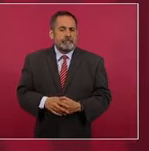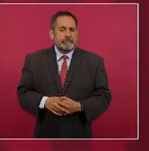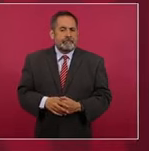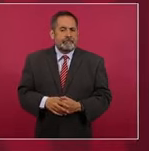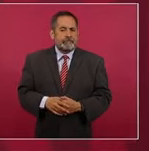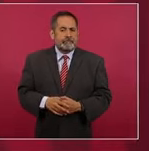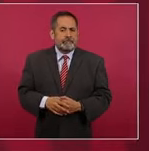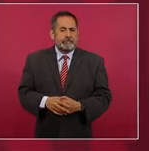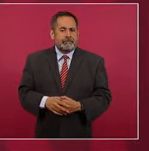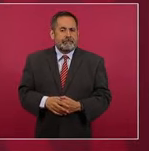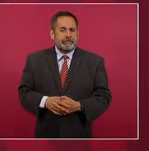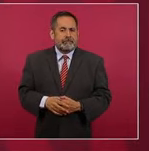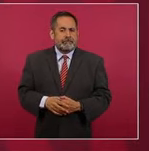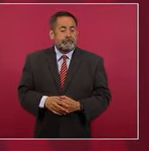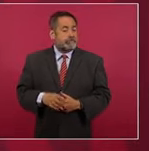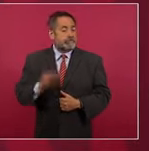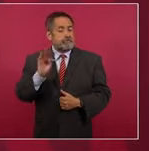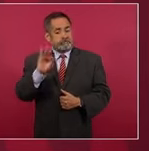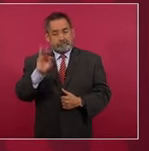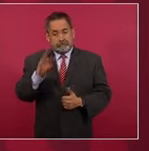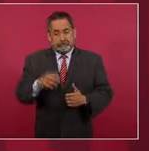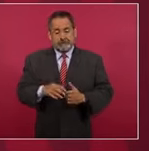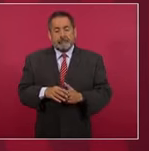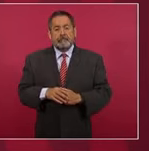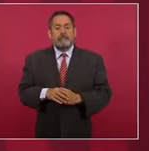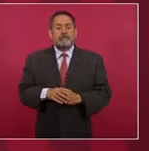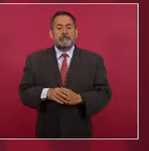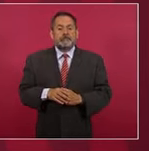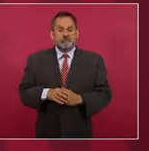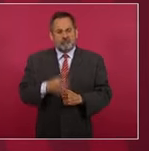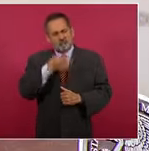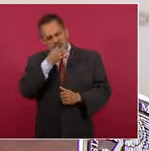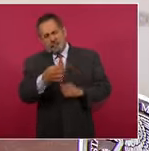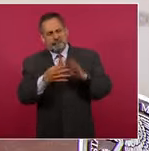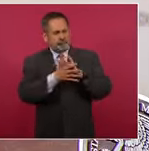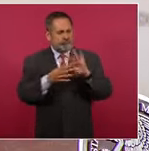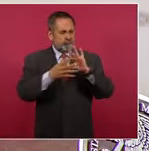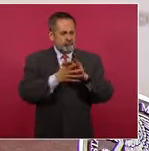Que si hablamos fuerte, duro,